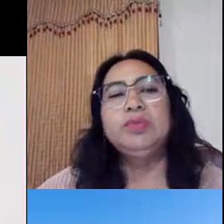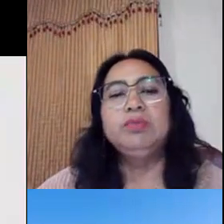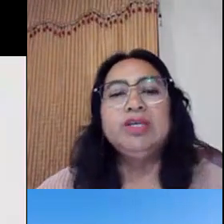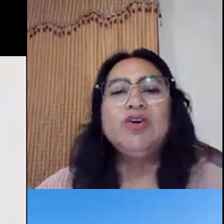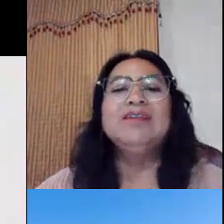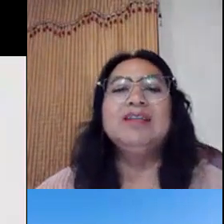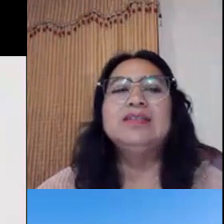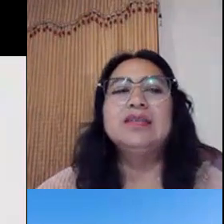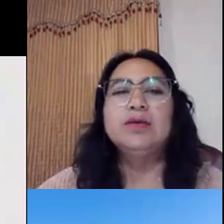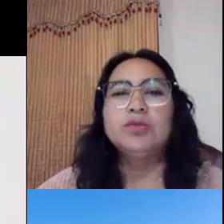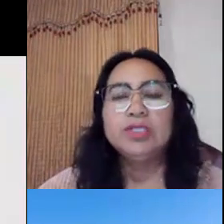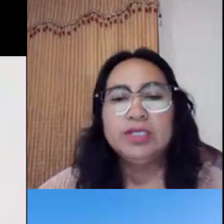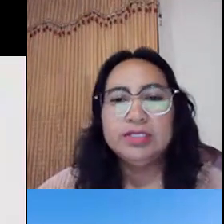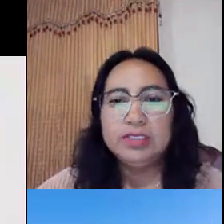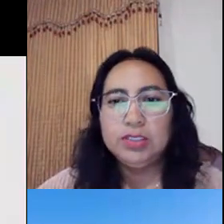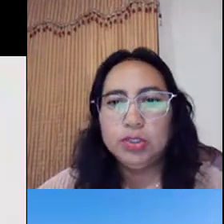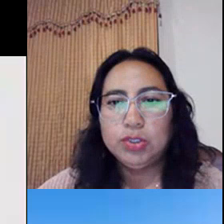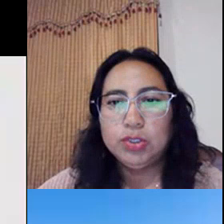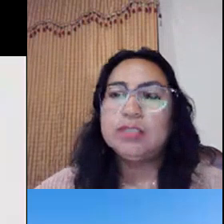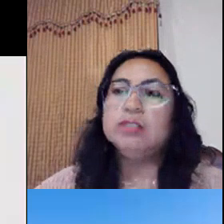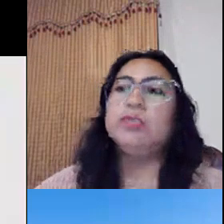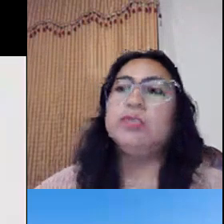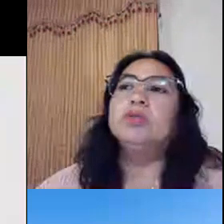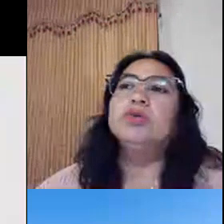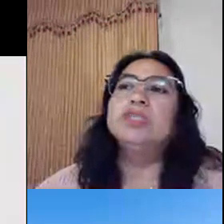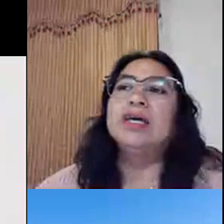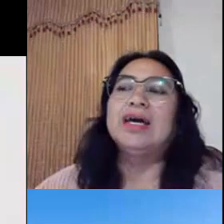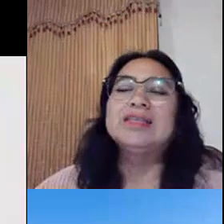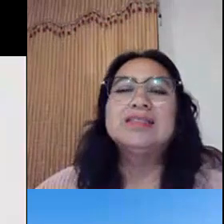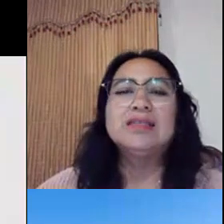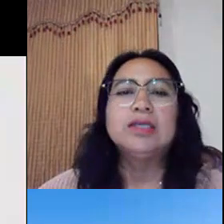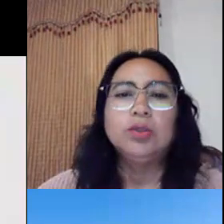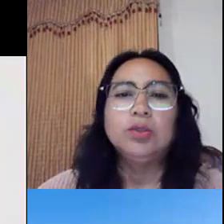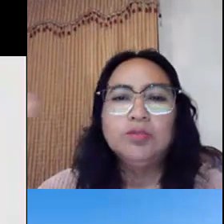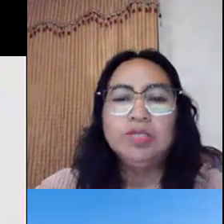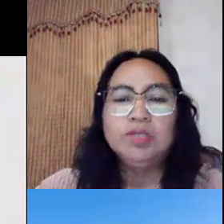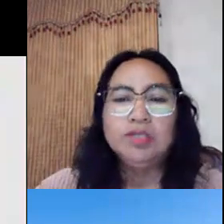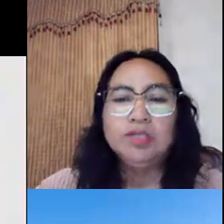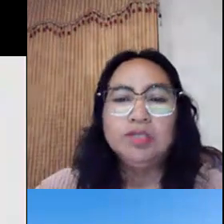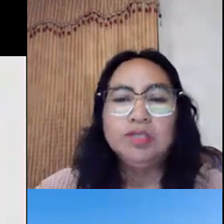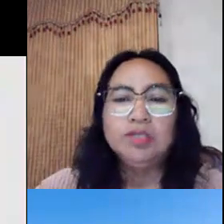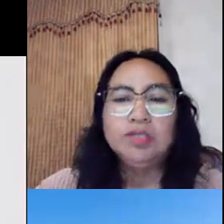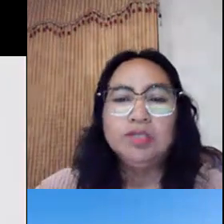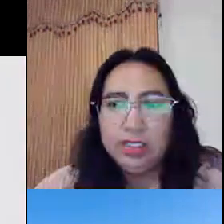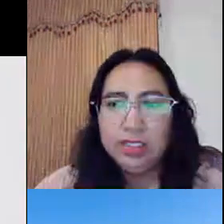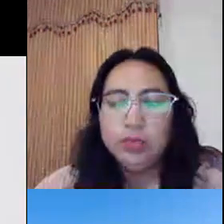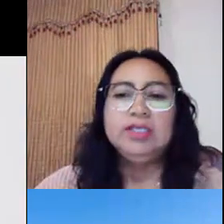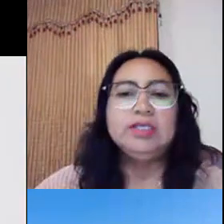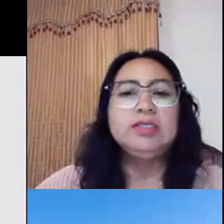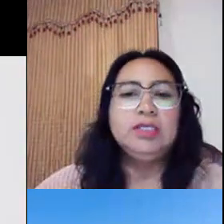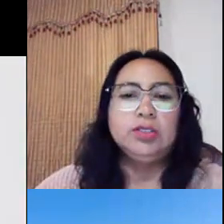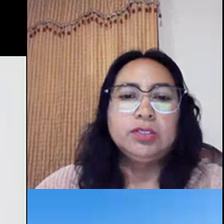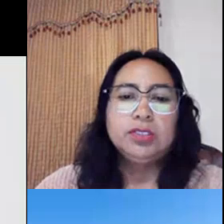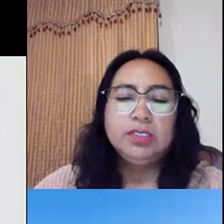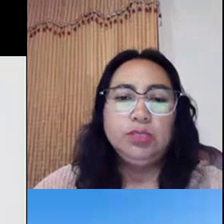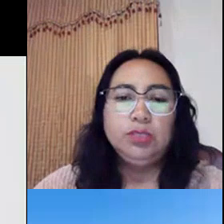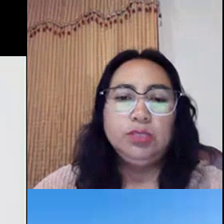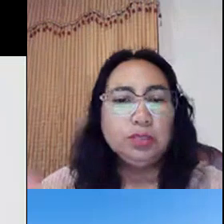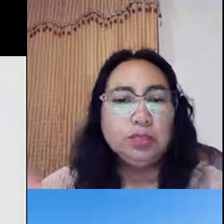Entonces, primero analizamos el ejercicio. Si no podemos así oralmente, mire, ¿qué utiliza el